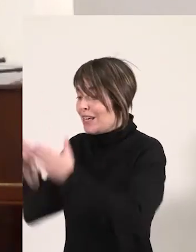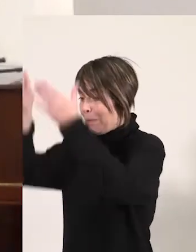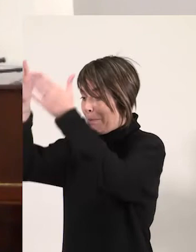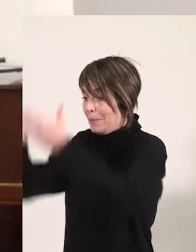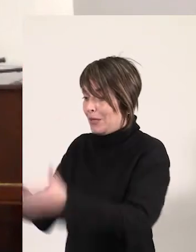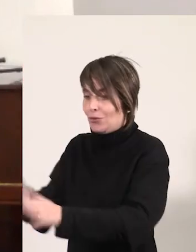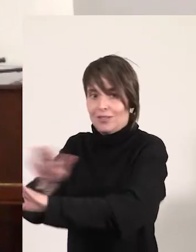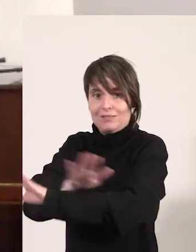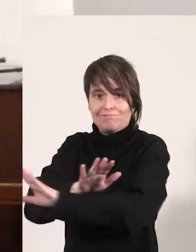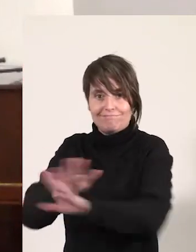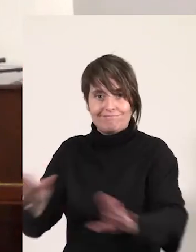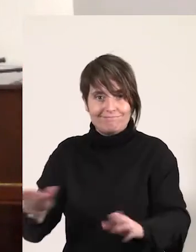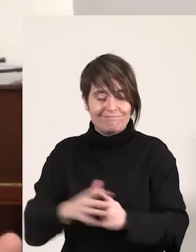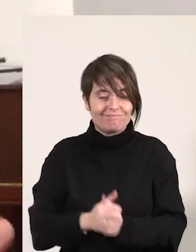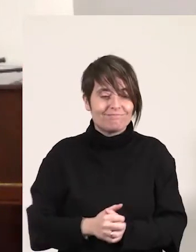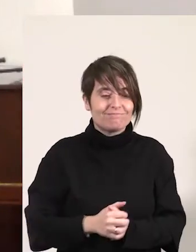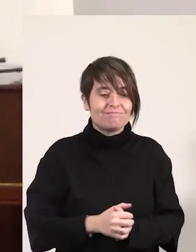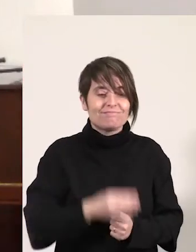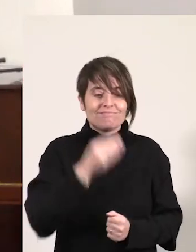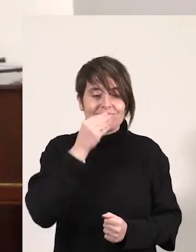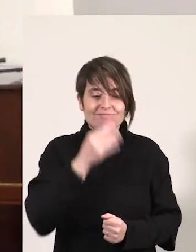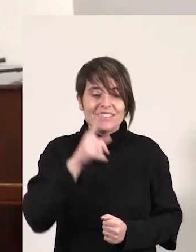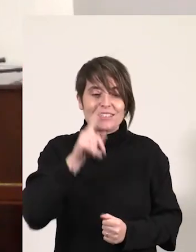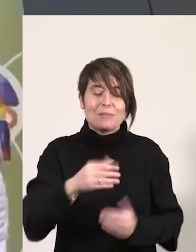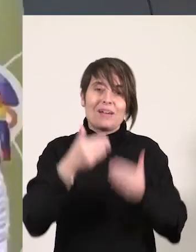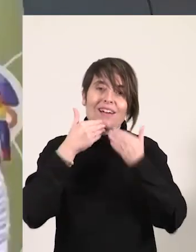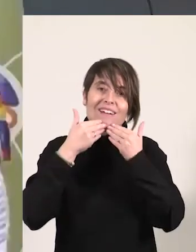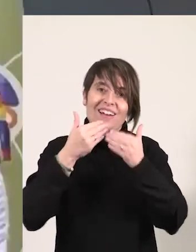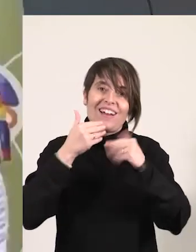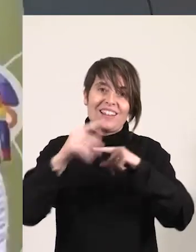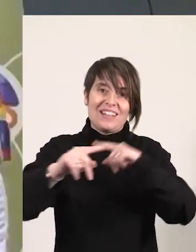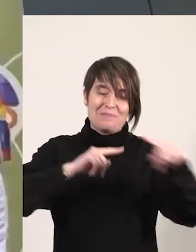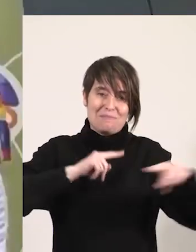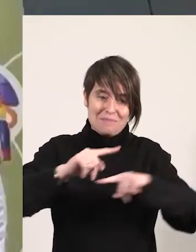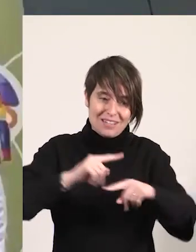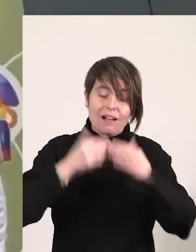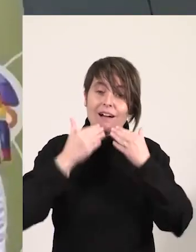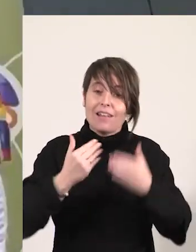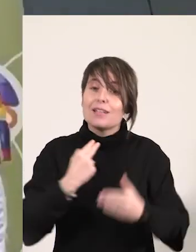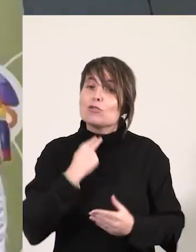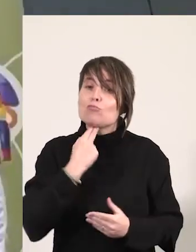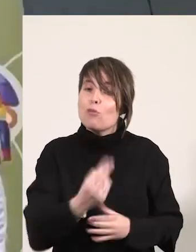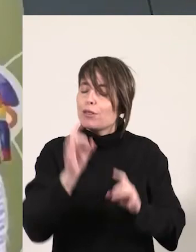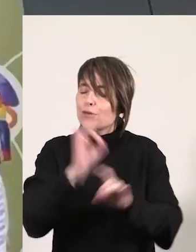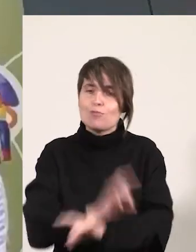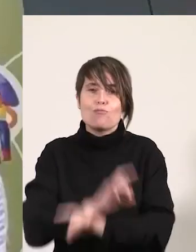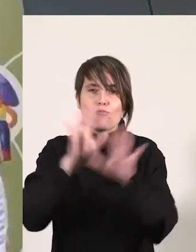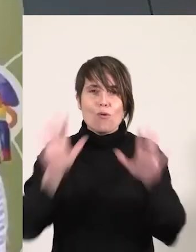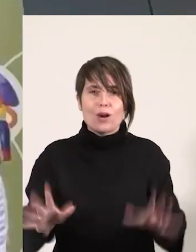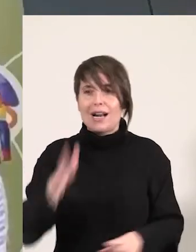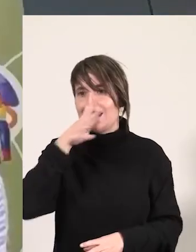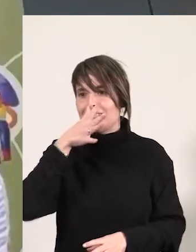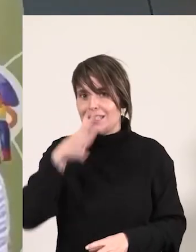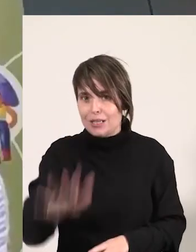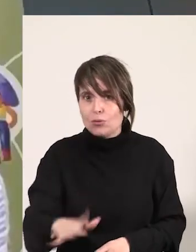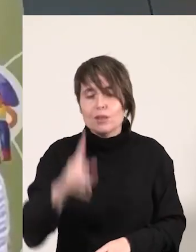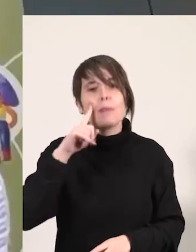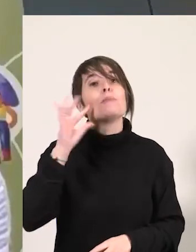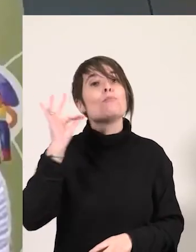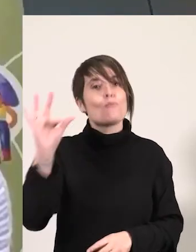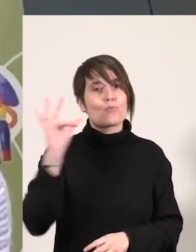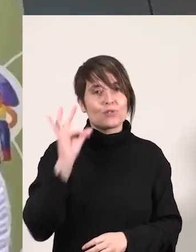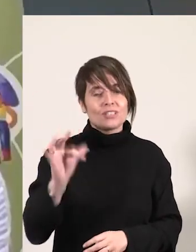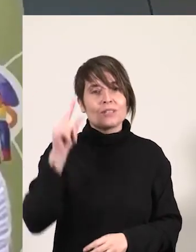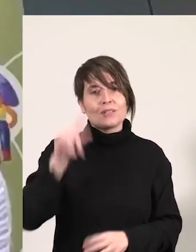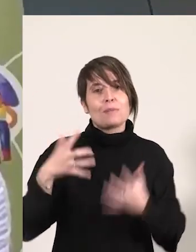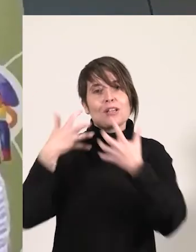en cuenta que las personas son eso, personas. Lucía, también mandan un agradecimiento a través del mensaje. Hacen falta voces así de